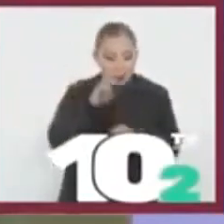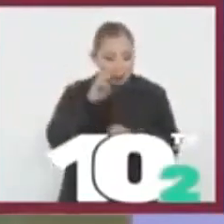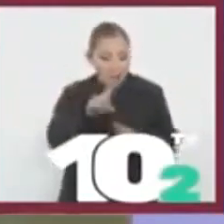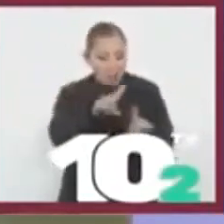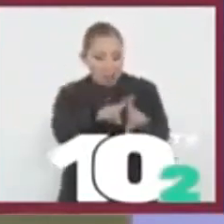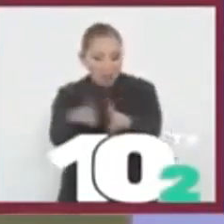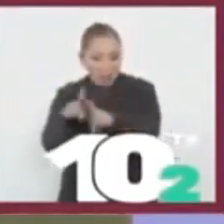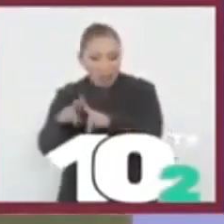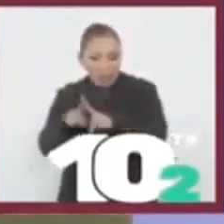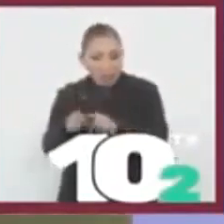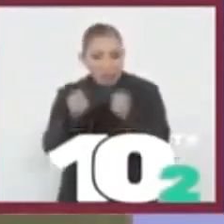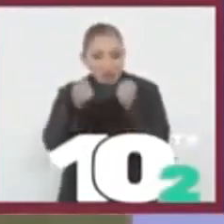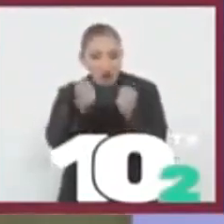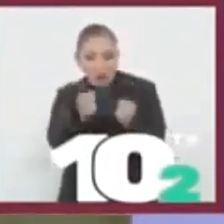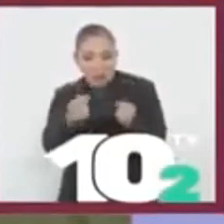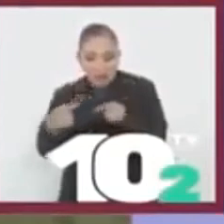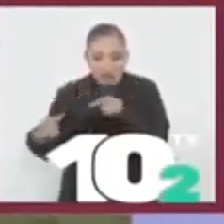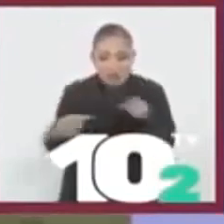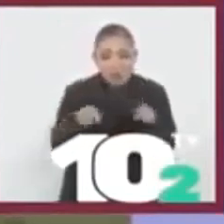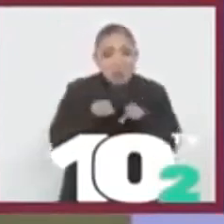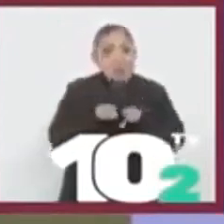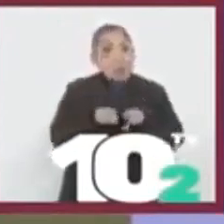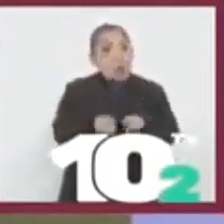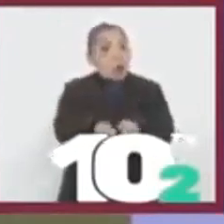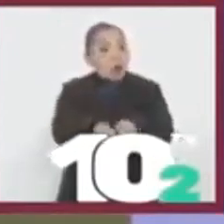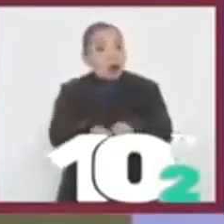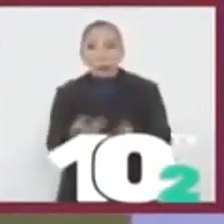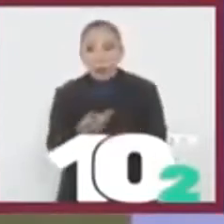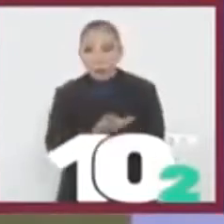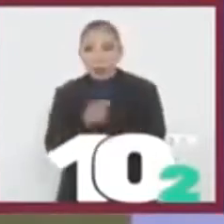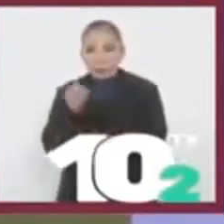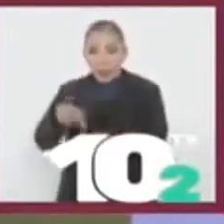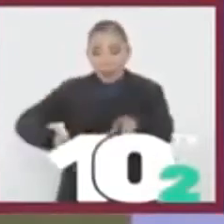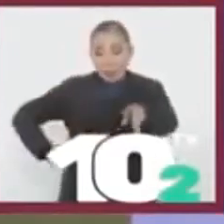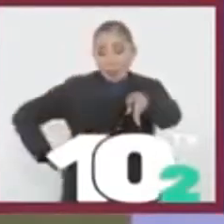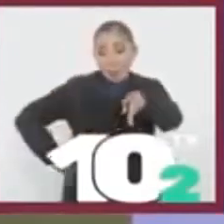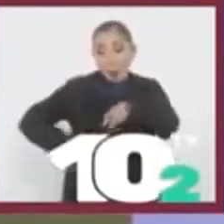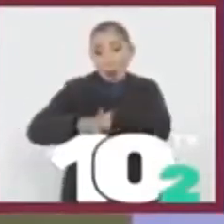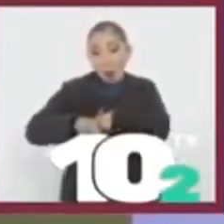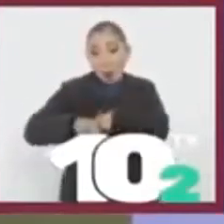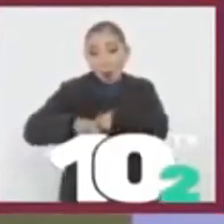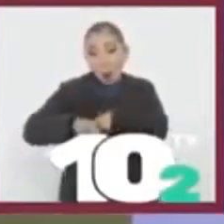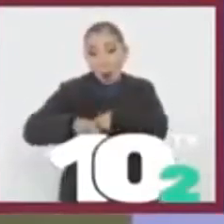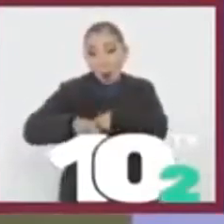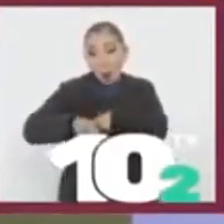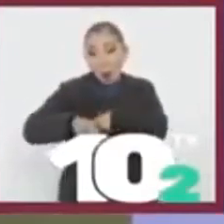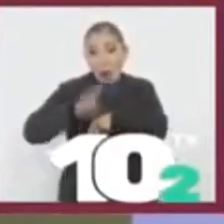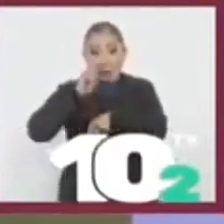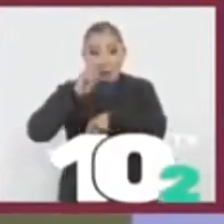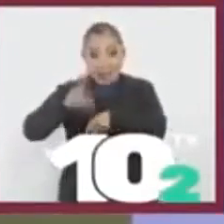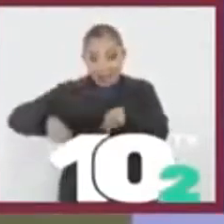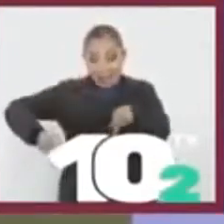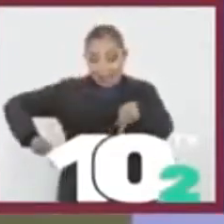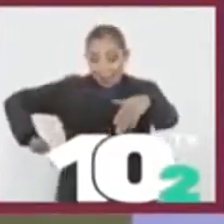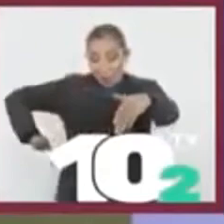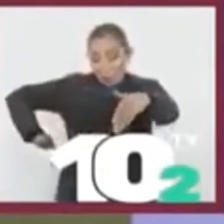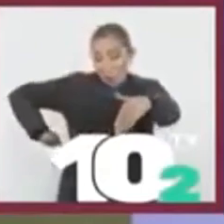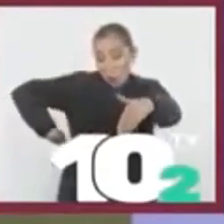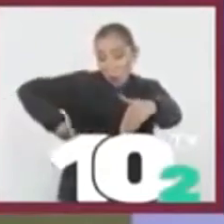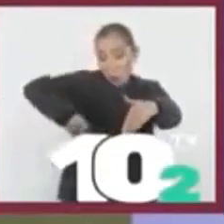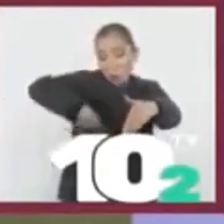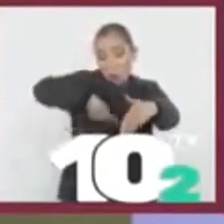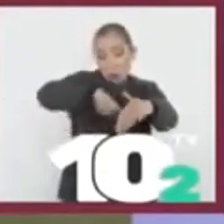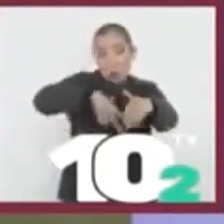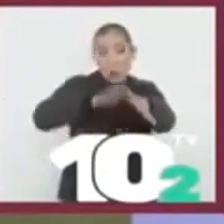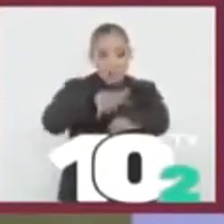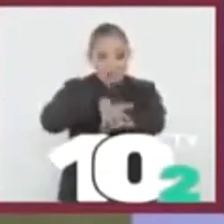se pueden ejercer varias fuerzas al mismo tiempo, como sucede al patear una pelota. En este golpe, la